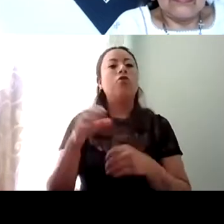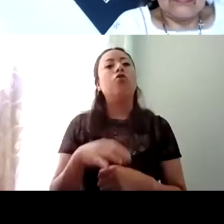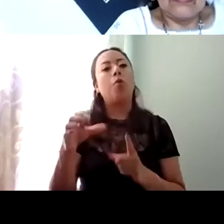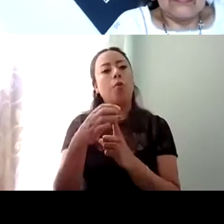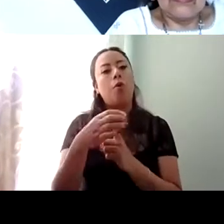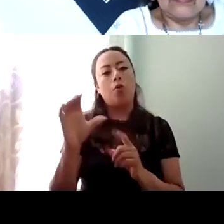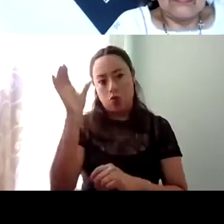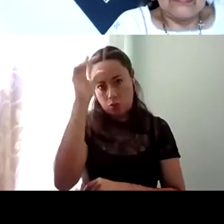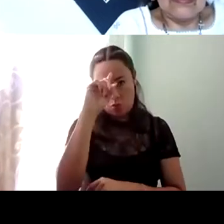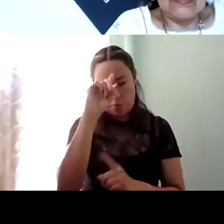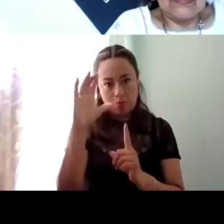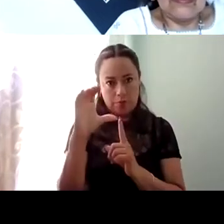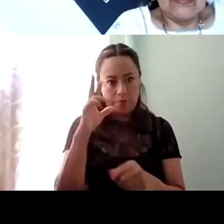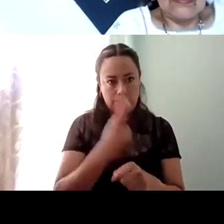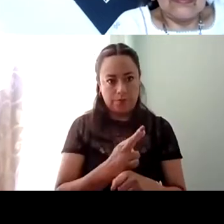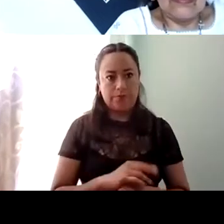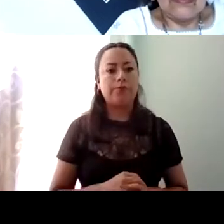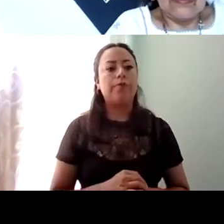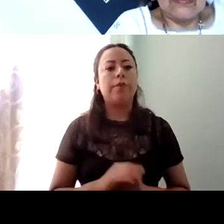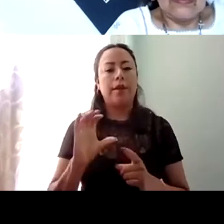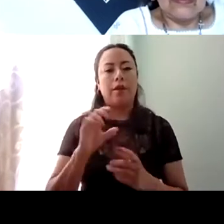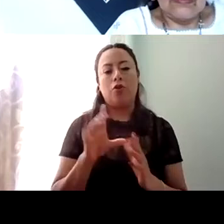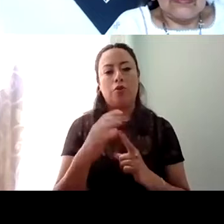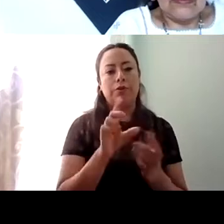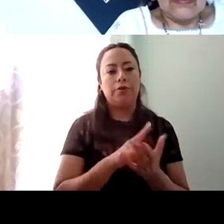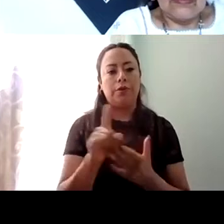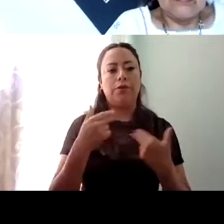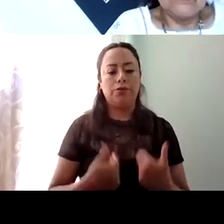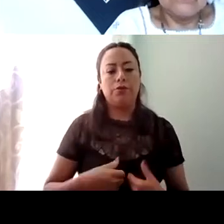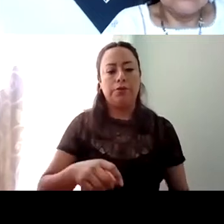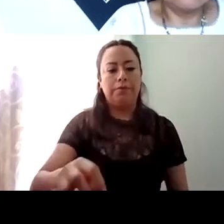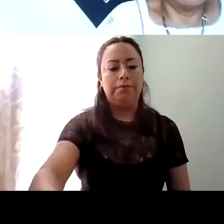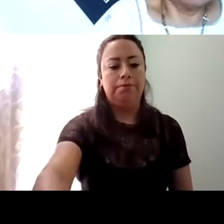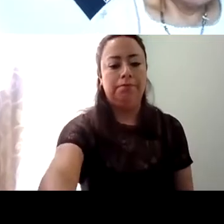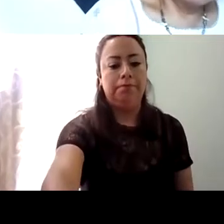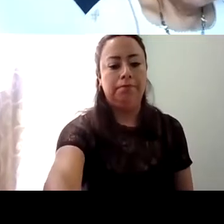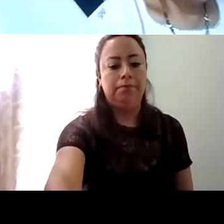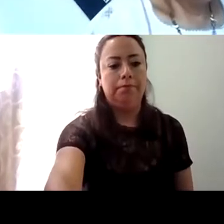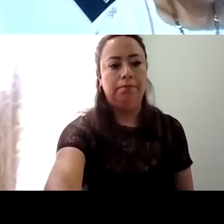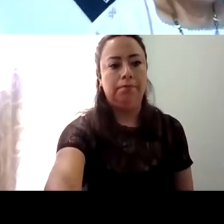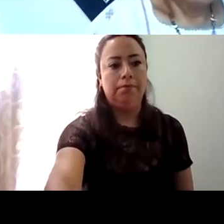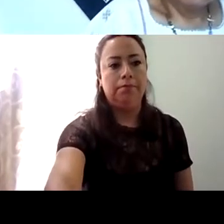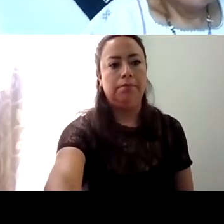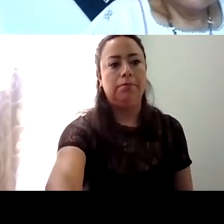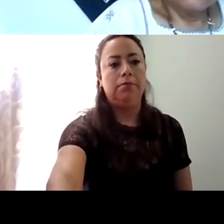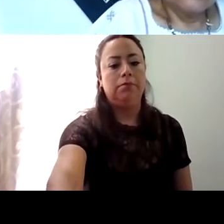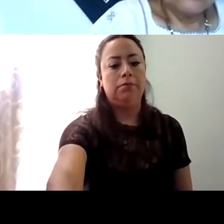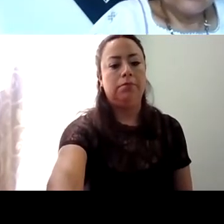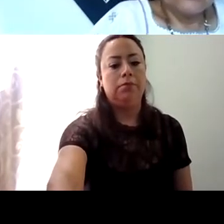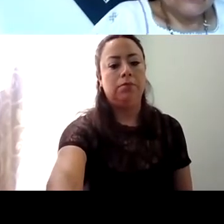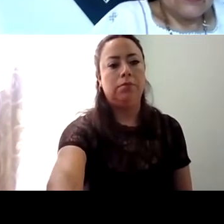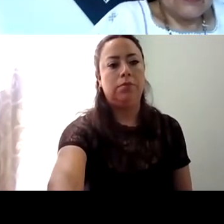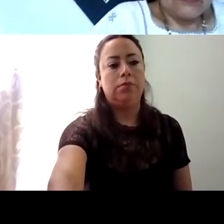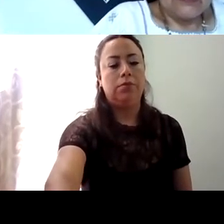exposición. Muchas gracias. Muy buenos días, diputados y diputadas. Gracias por este espacio para